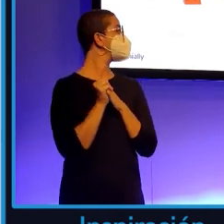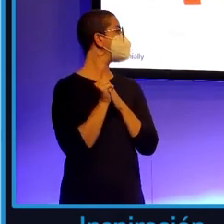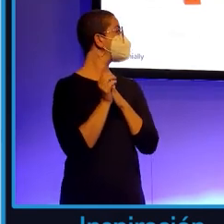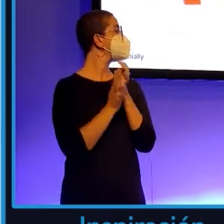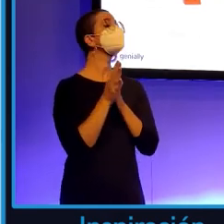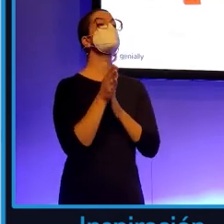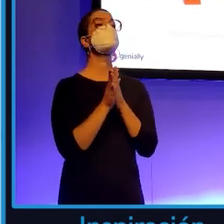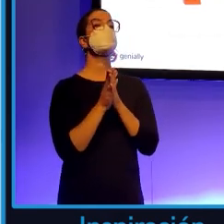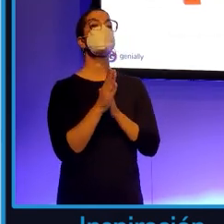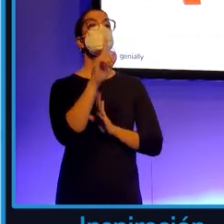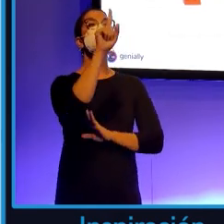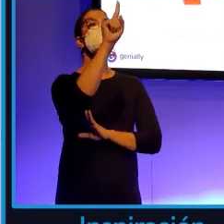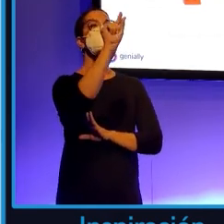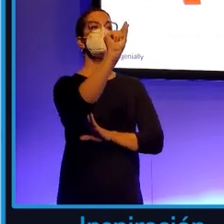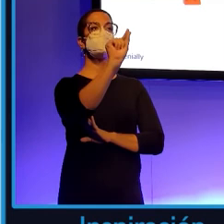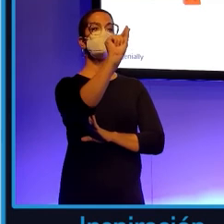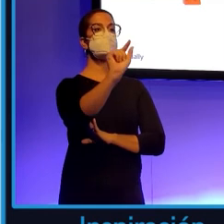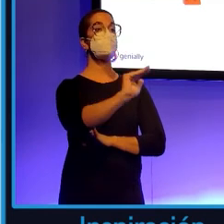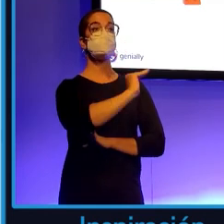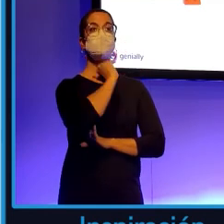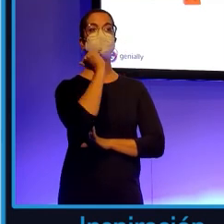tenemos un minutito apenas